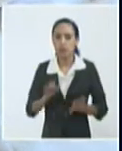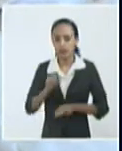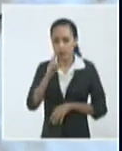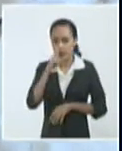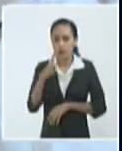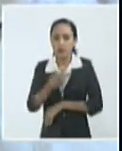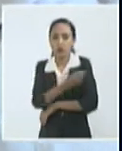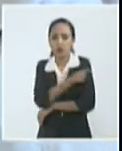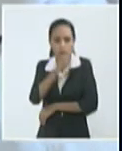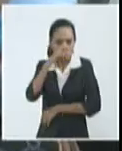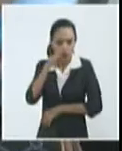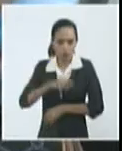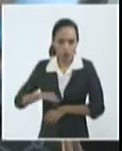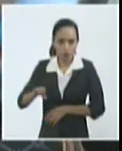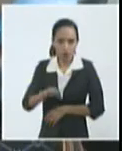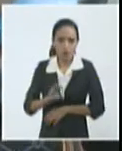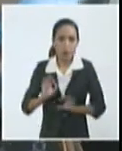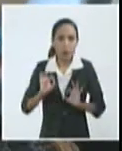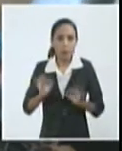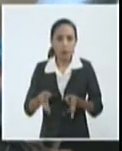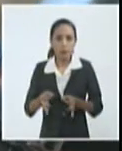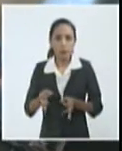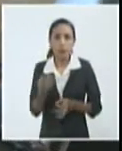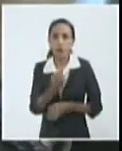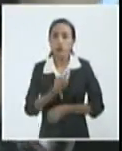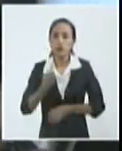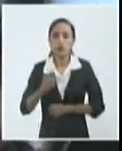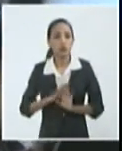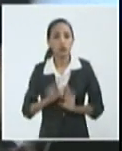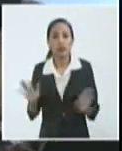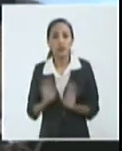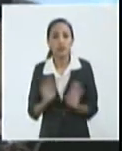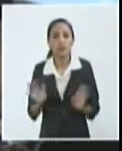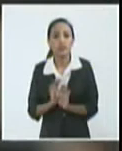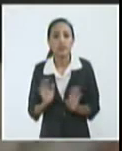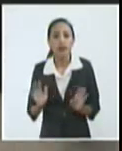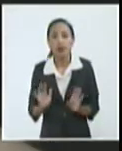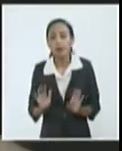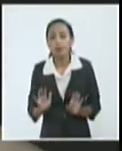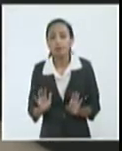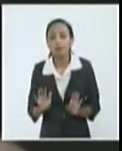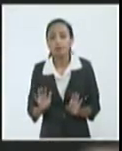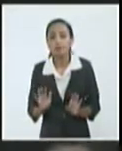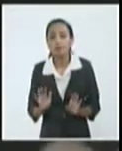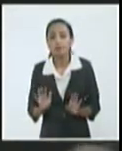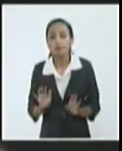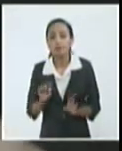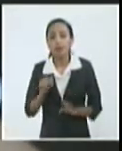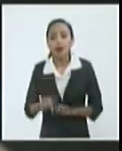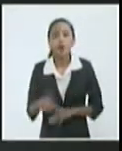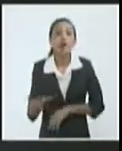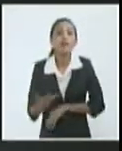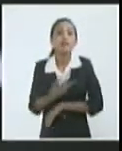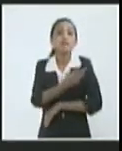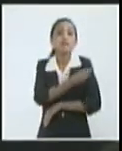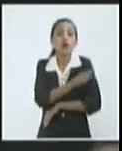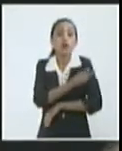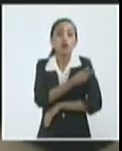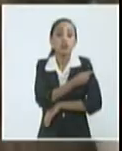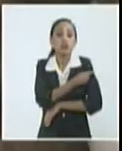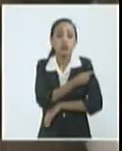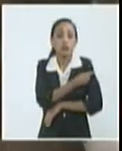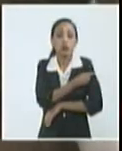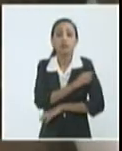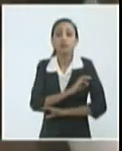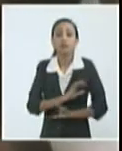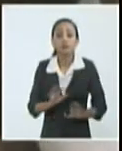niños y en la misma medida que vamos entrando ya también a la vacunación